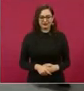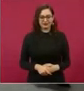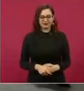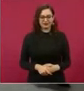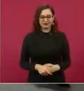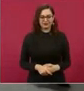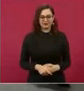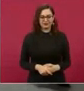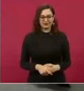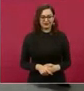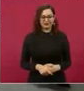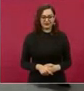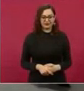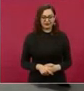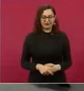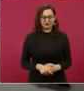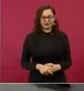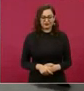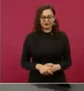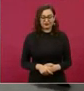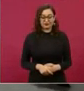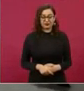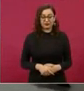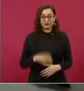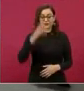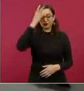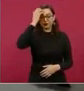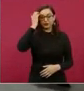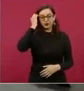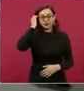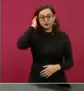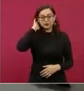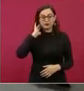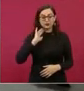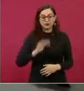Bueno. Mr. Jeremy Nice to meet you and welcome to Mexico.